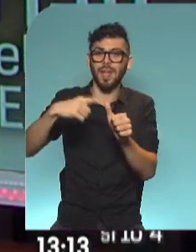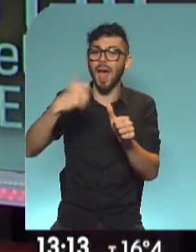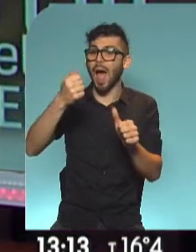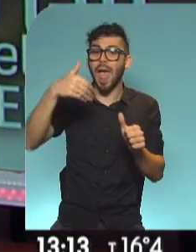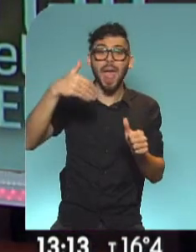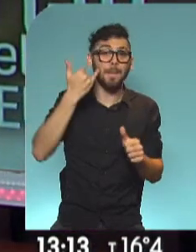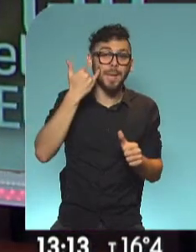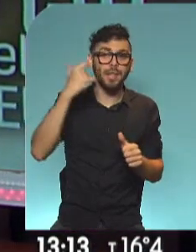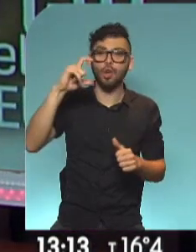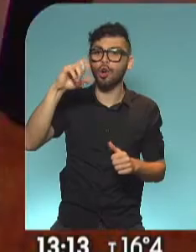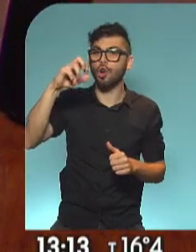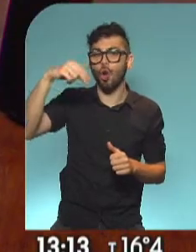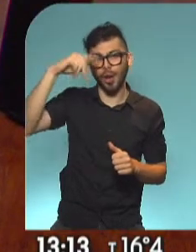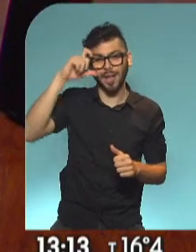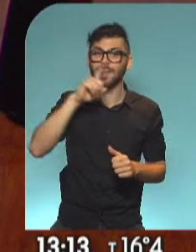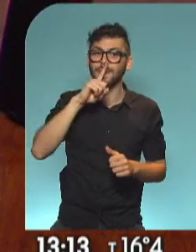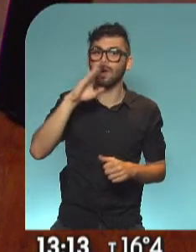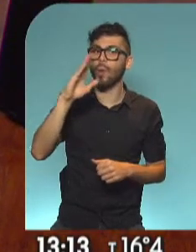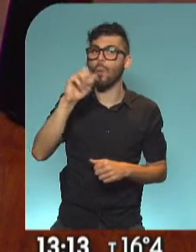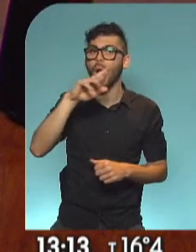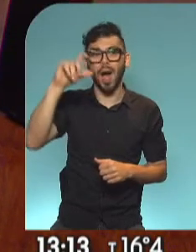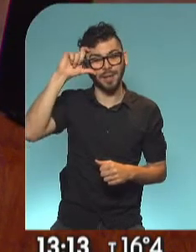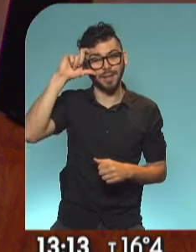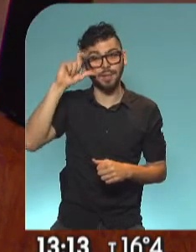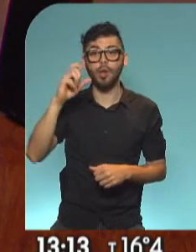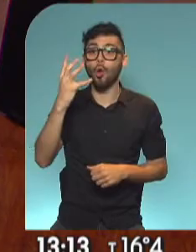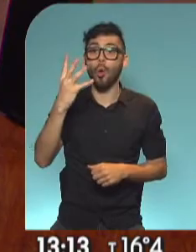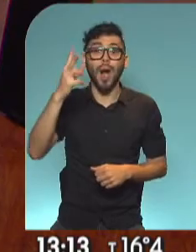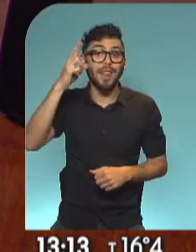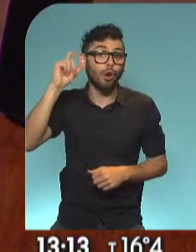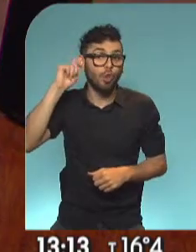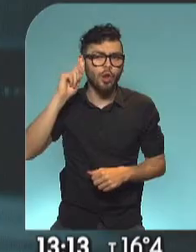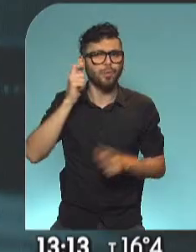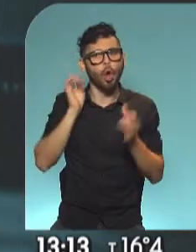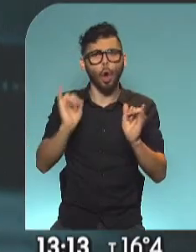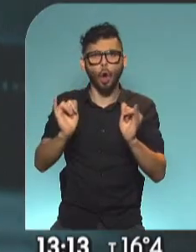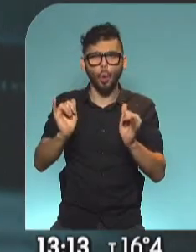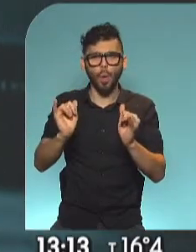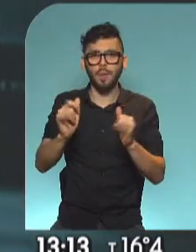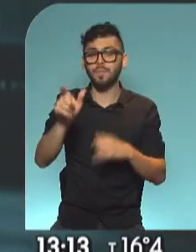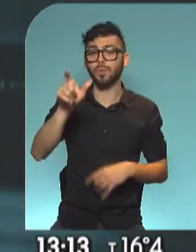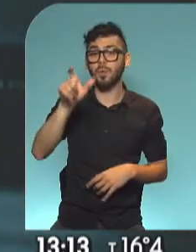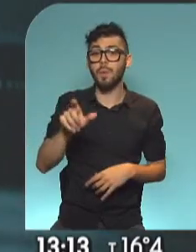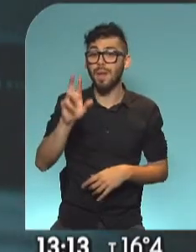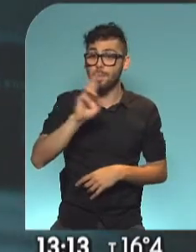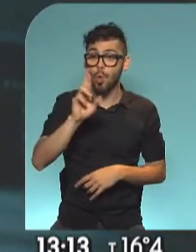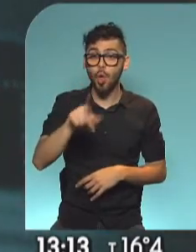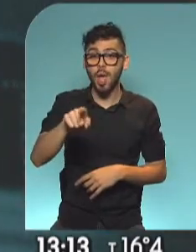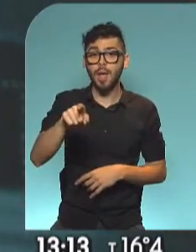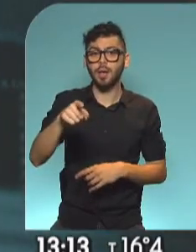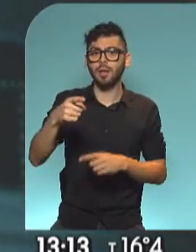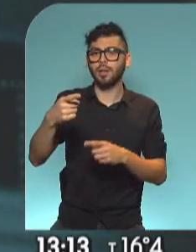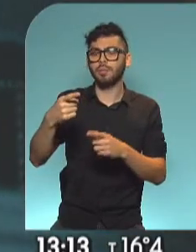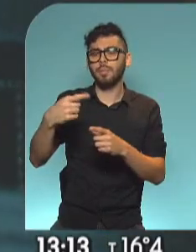que tiene 48 años, es muy joven. Ella es una mujer que viene sobre todo del